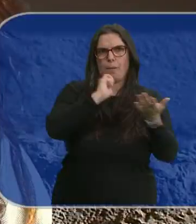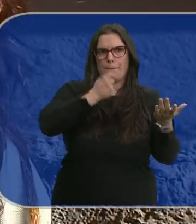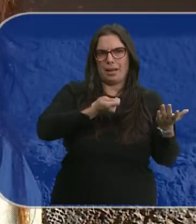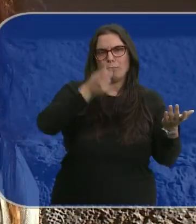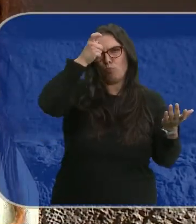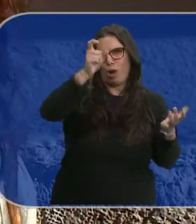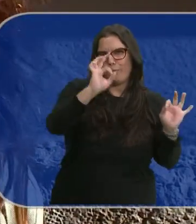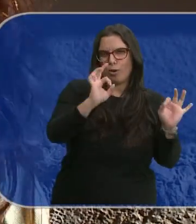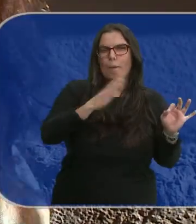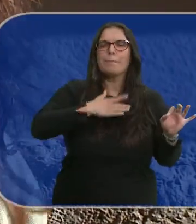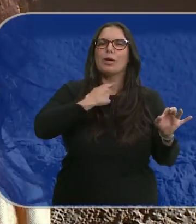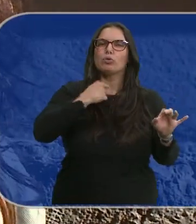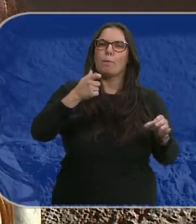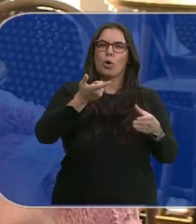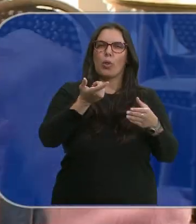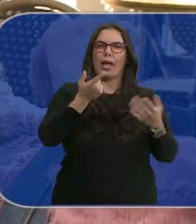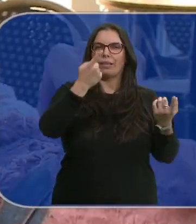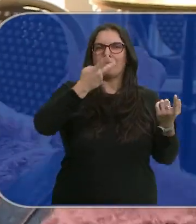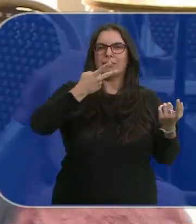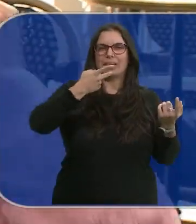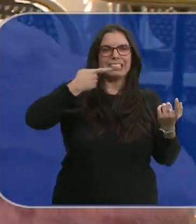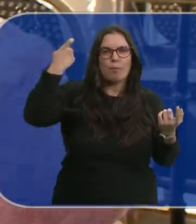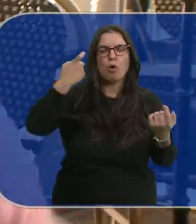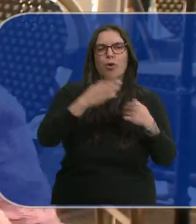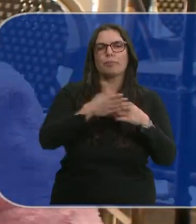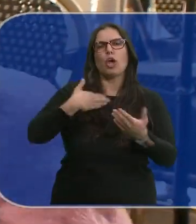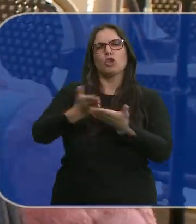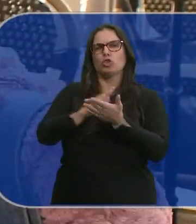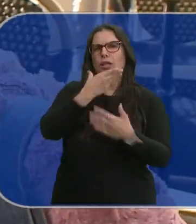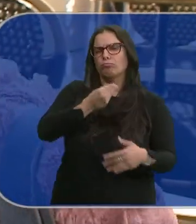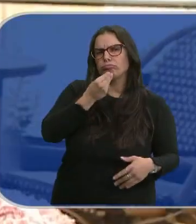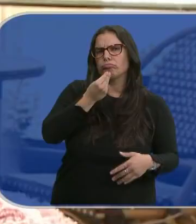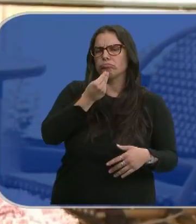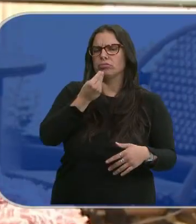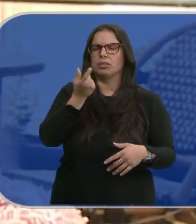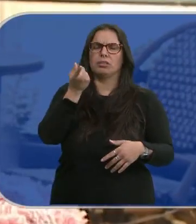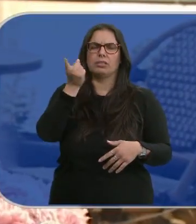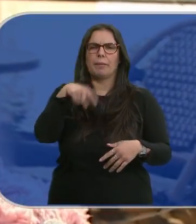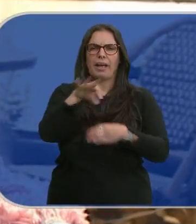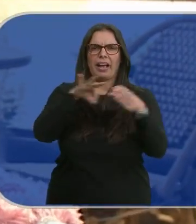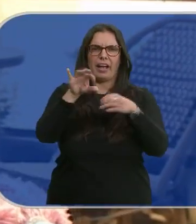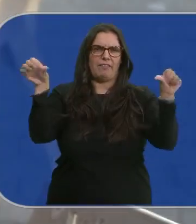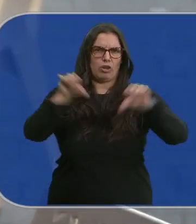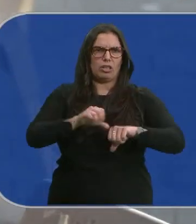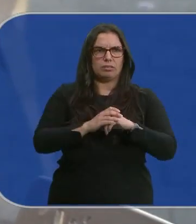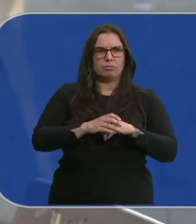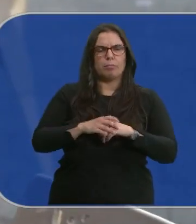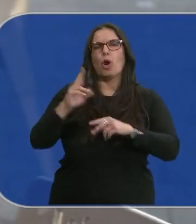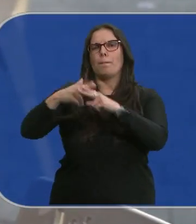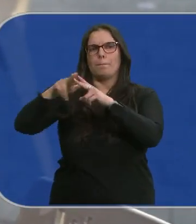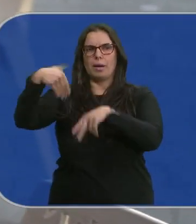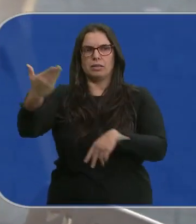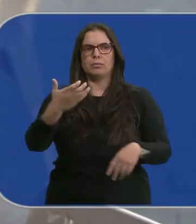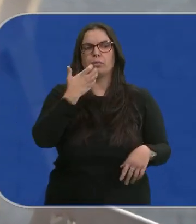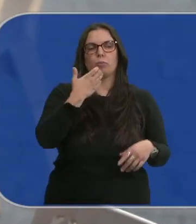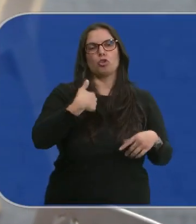pueblo. A mí me gusta mucho con un poquito de salmón. Yo la tostada, que está muy rica, y el café con leche. Yo tiene que ser en la cafetería. Si sales con,